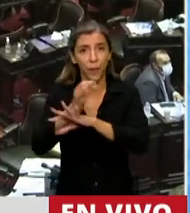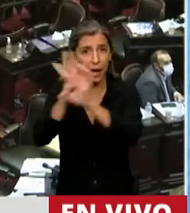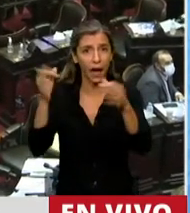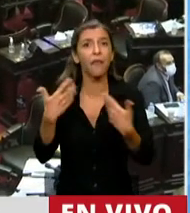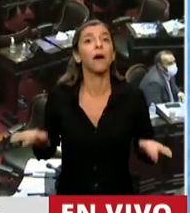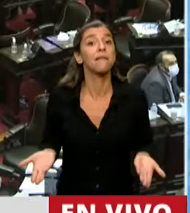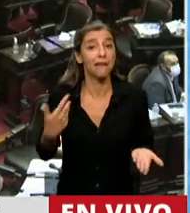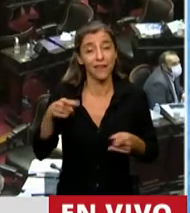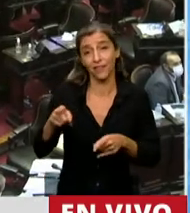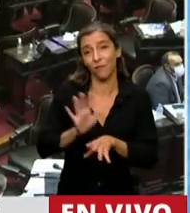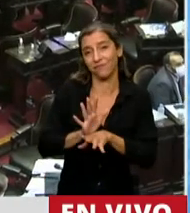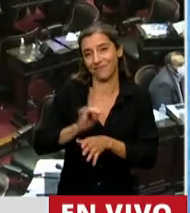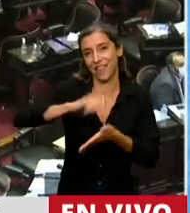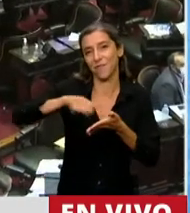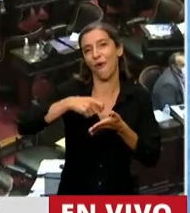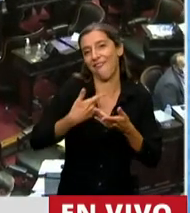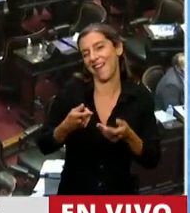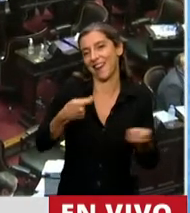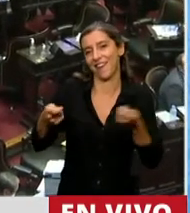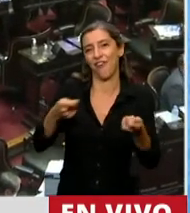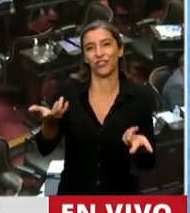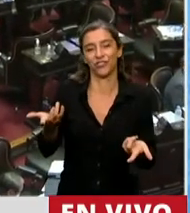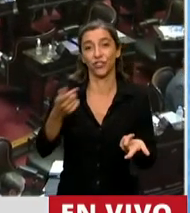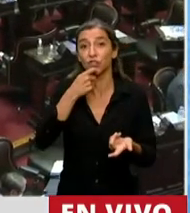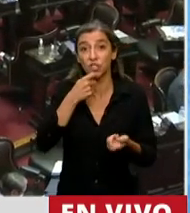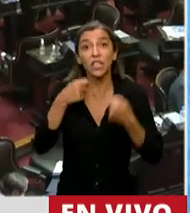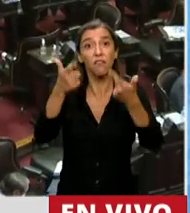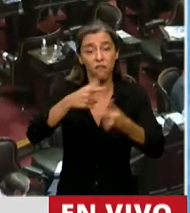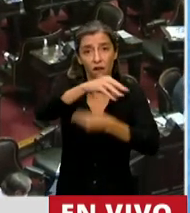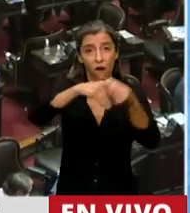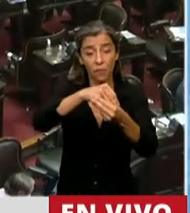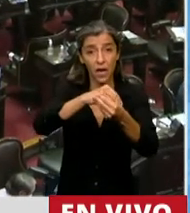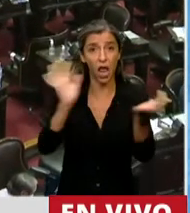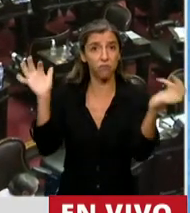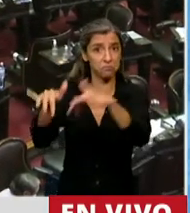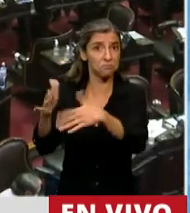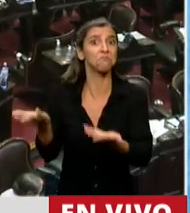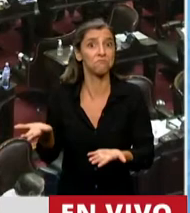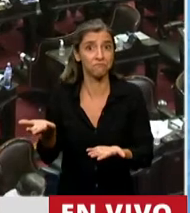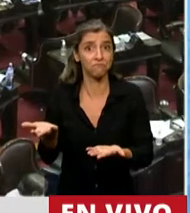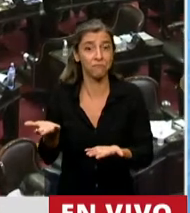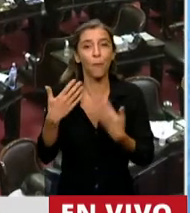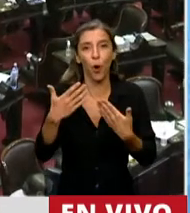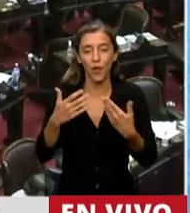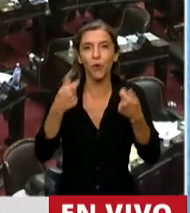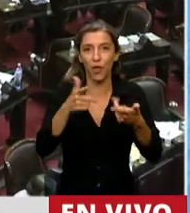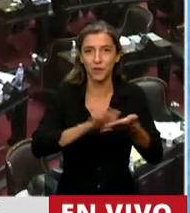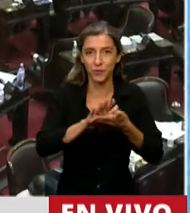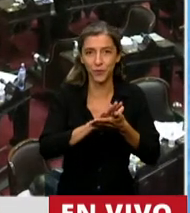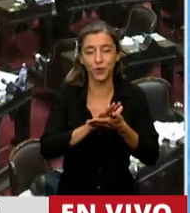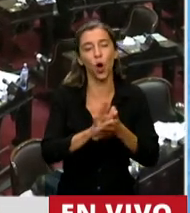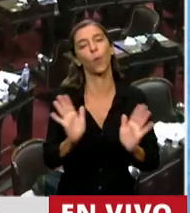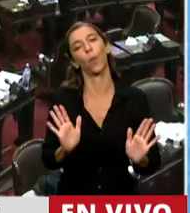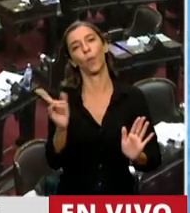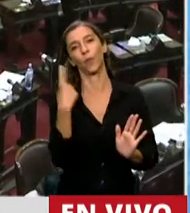necesita, habría 500.000 personas menos con problemas de vivienda. Pero no, lo que se fomenta es eso,